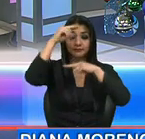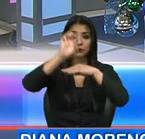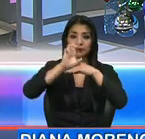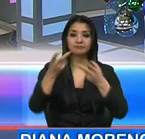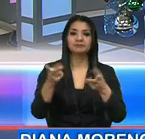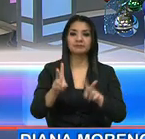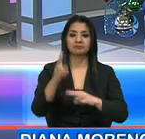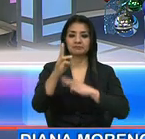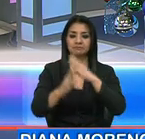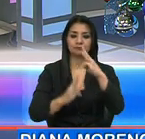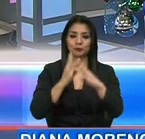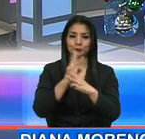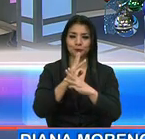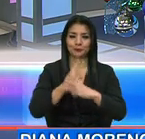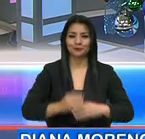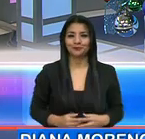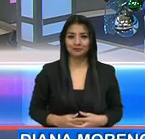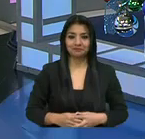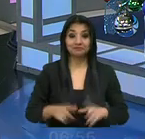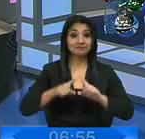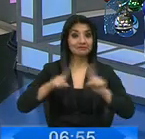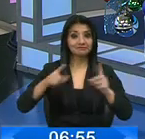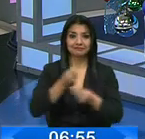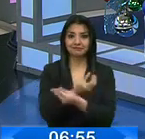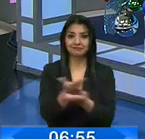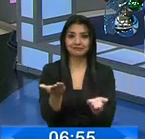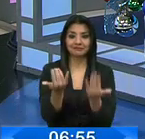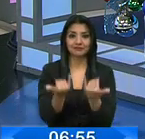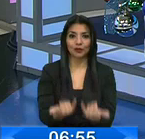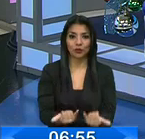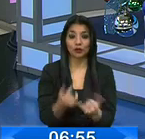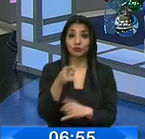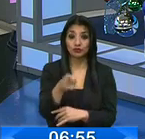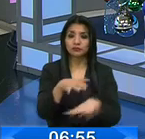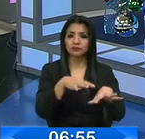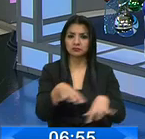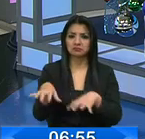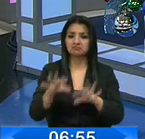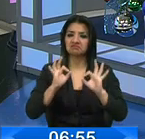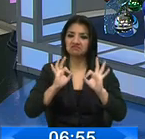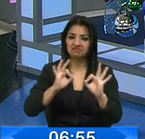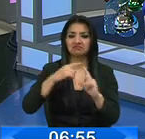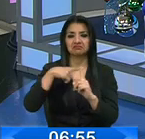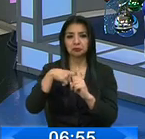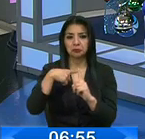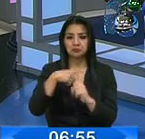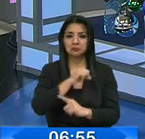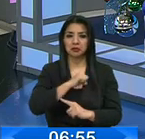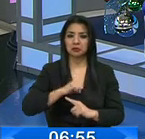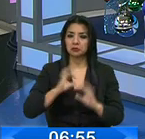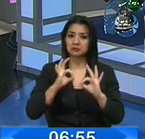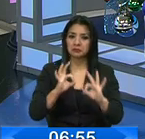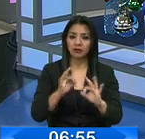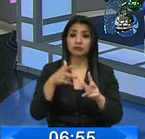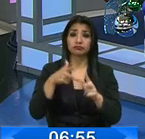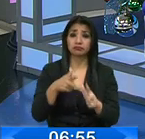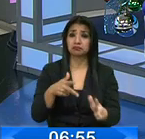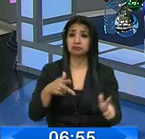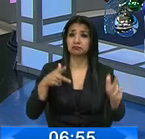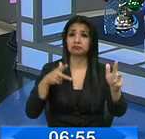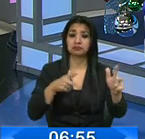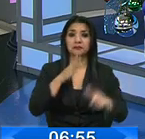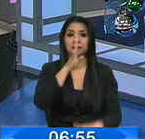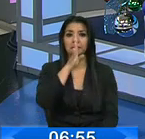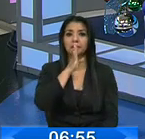y también internacional. Mucho para contarles el día de hoy. Salga con buena energía, con buena actitud. Hay que tener paciencia con el tráfico